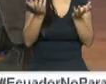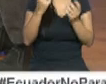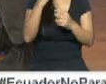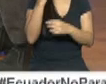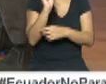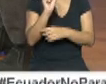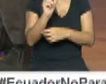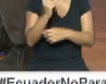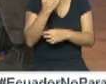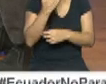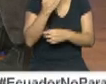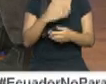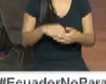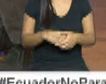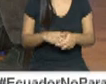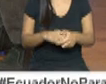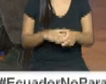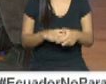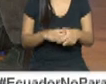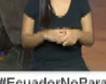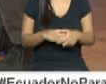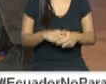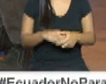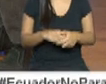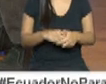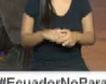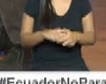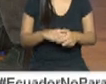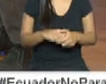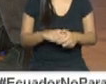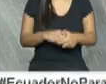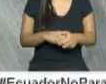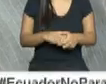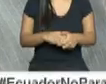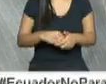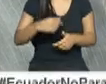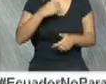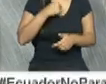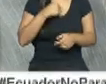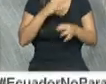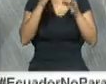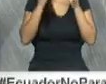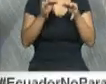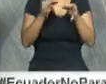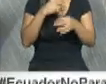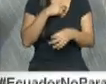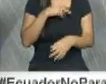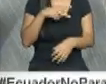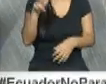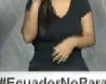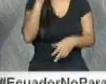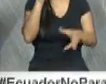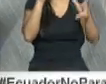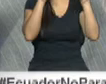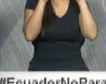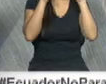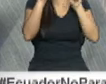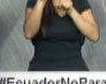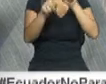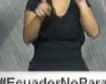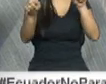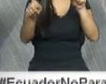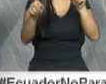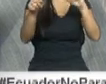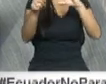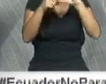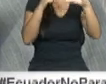momento. Mira, he estado escuchando algunos análisis y comentarios de los